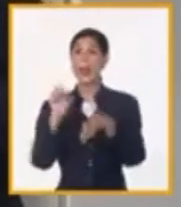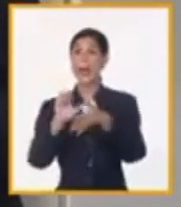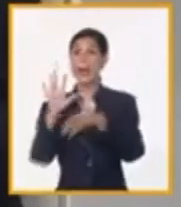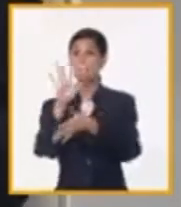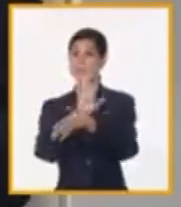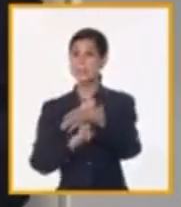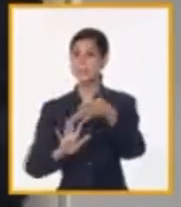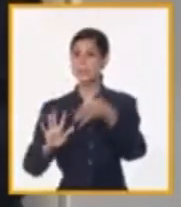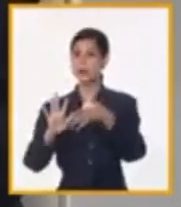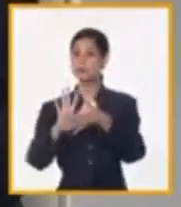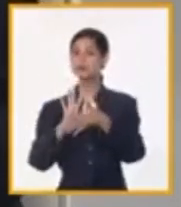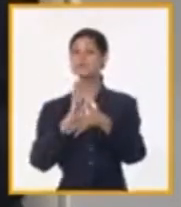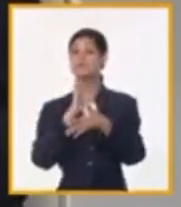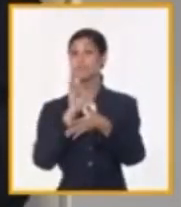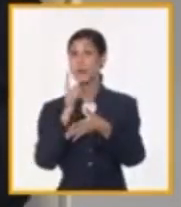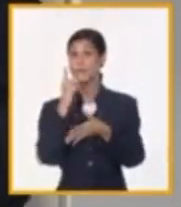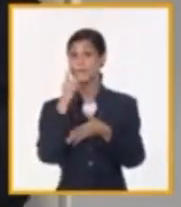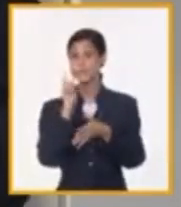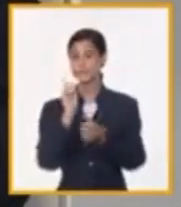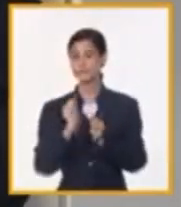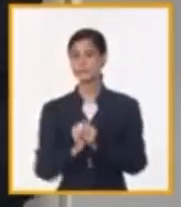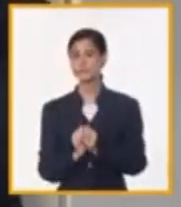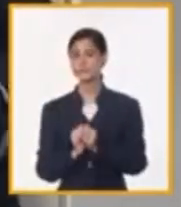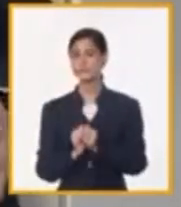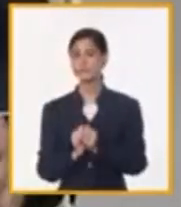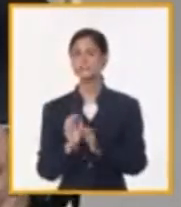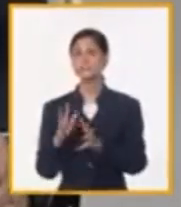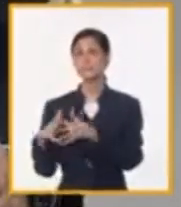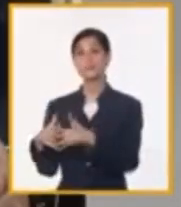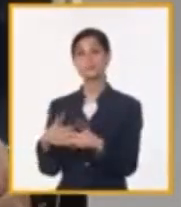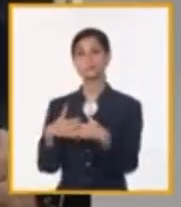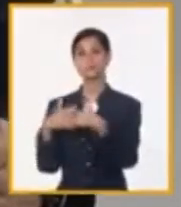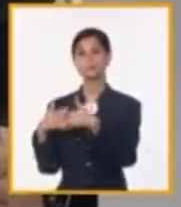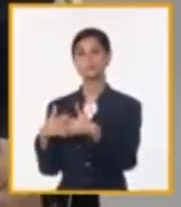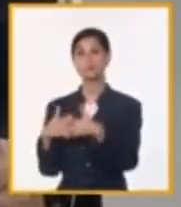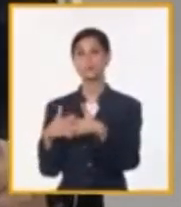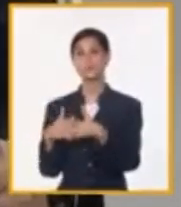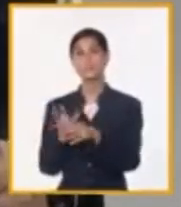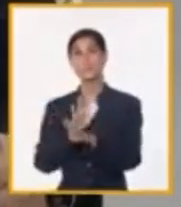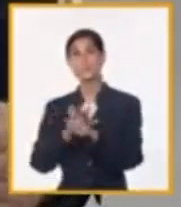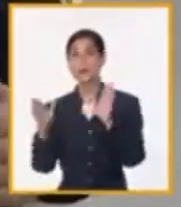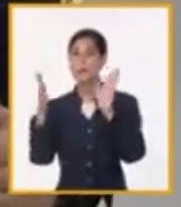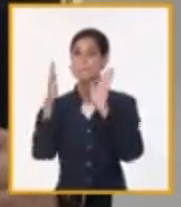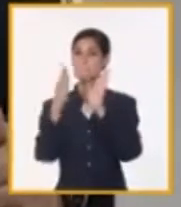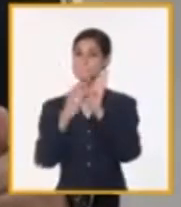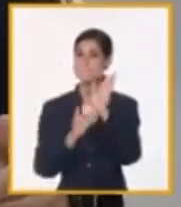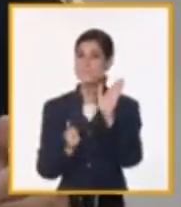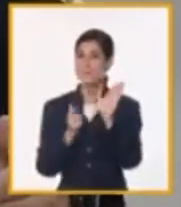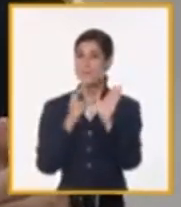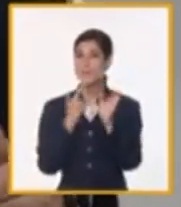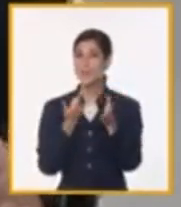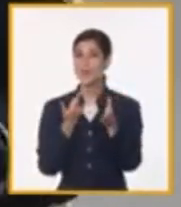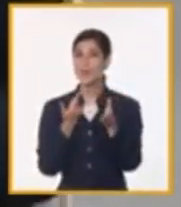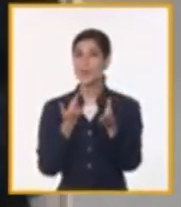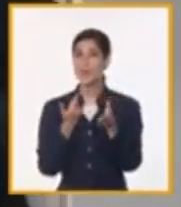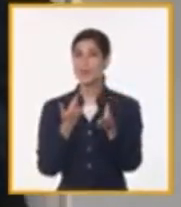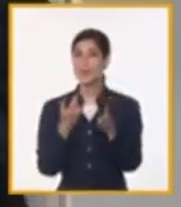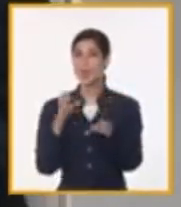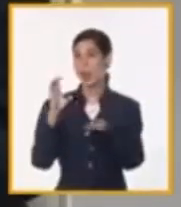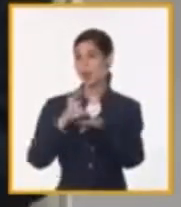reserva está viendo eh Y ahora bueno dentro un mes vamos a tener en ká la Cumbre de los